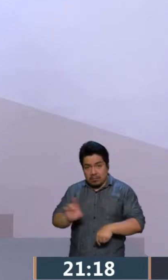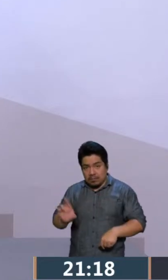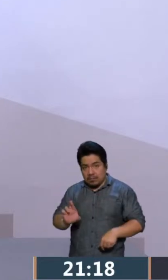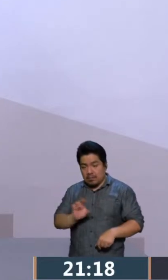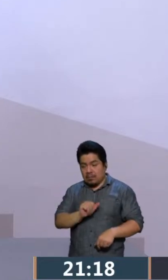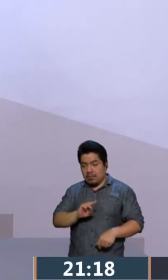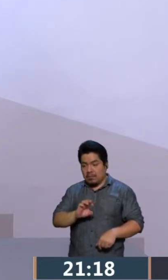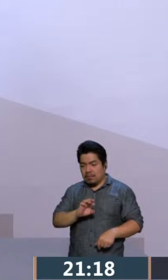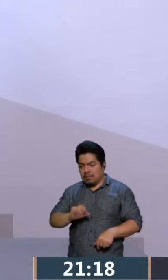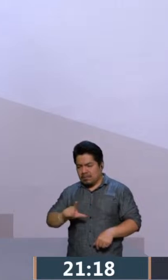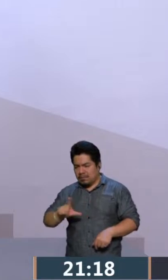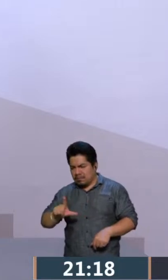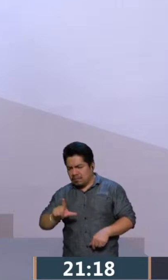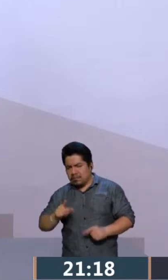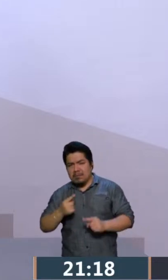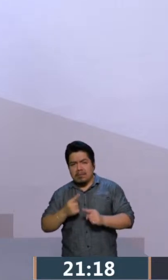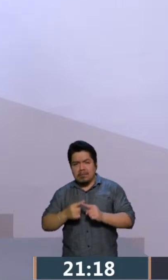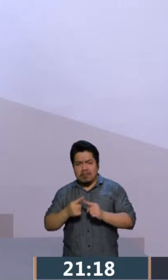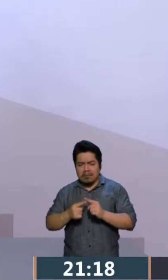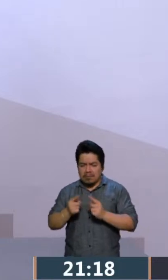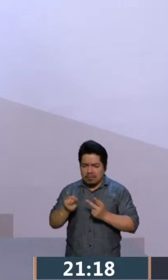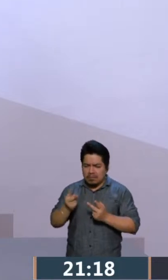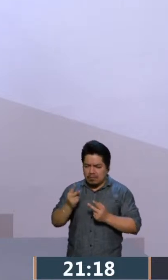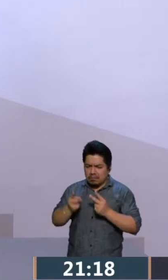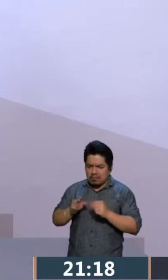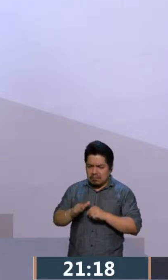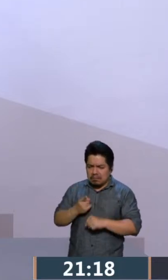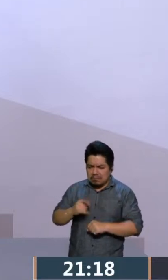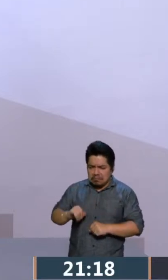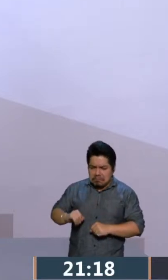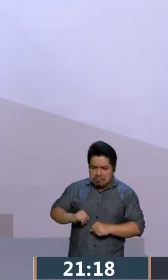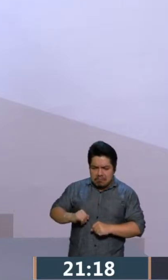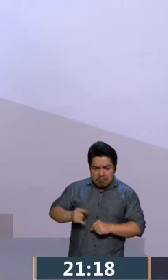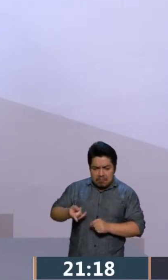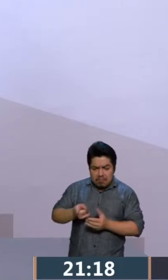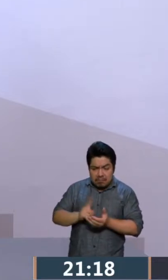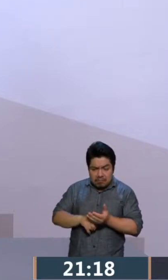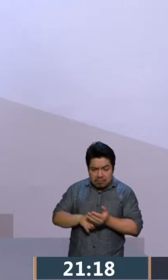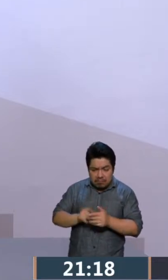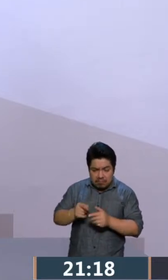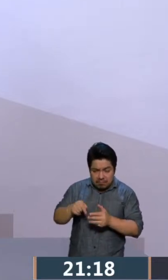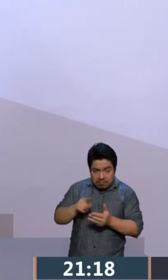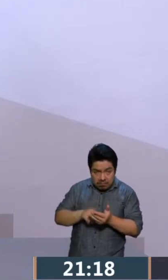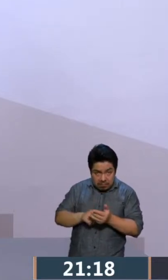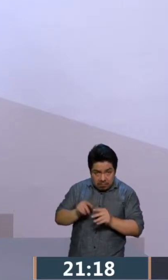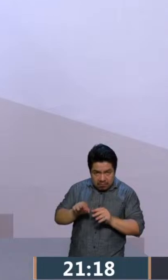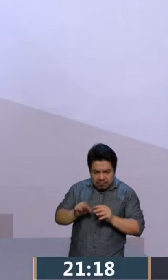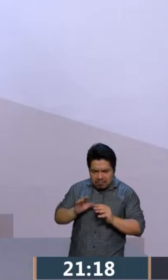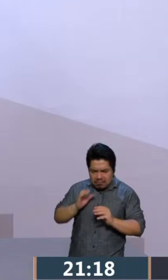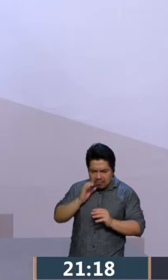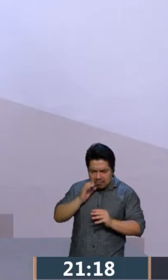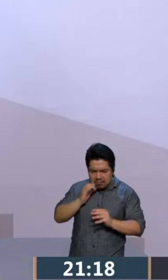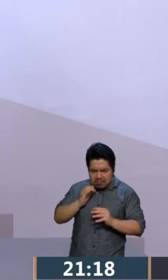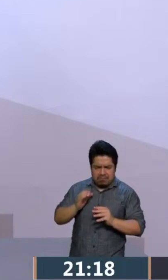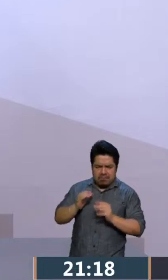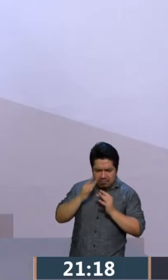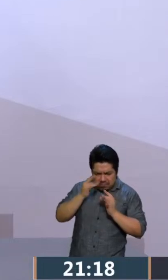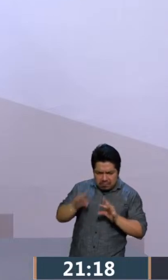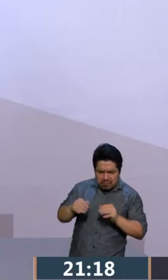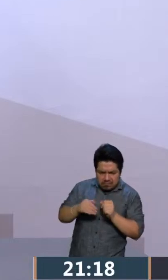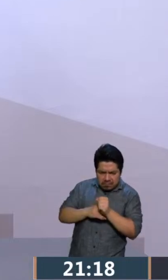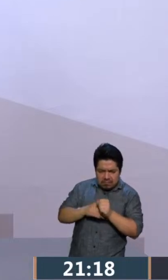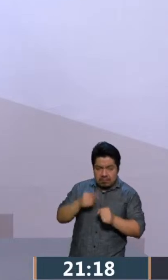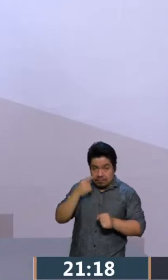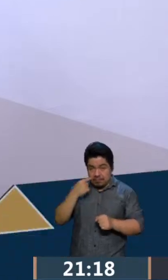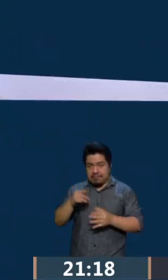Santiago Krill. ¿Quiere saber quiénes participaron y qué intereses podrían estar detrás de estos personajes y de esta misteriosa cena? Acompáñeme a ver esta